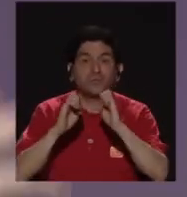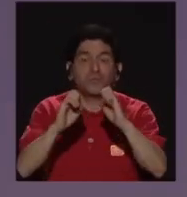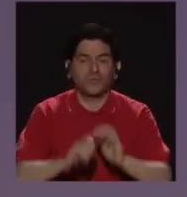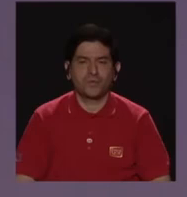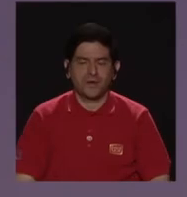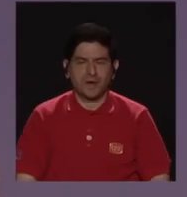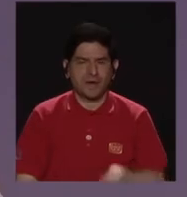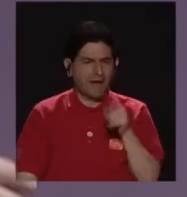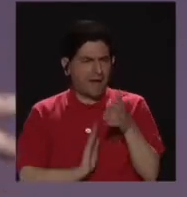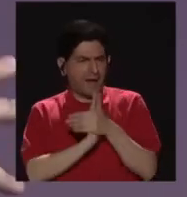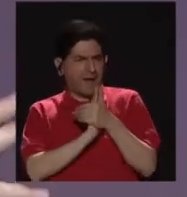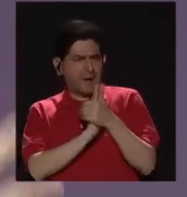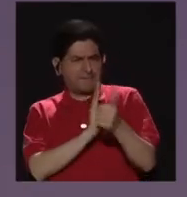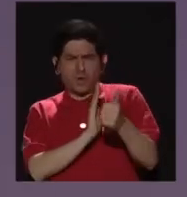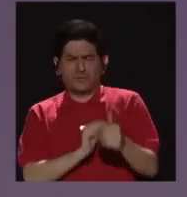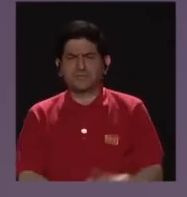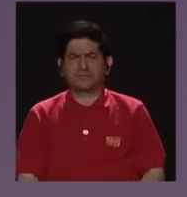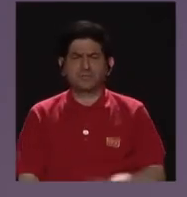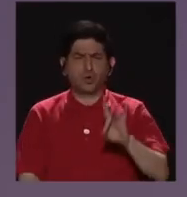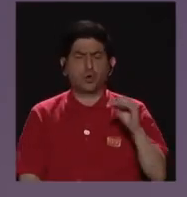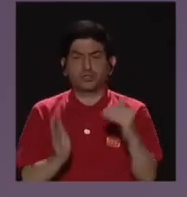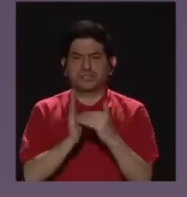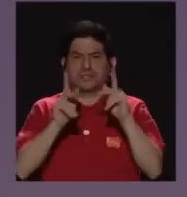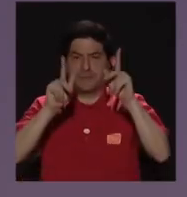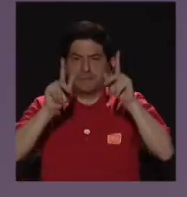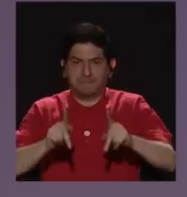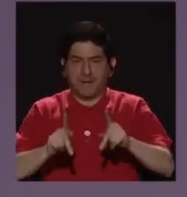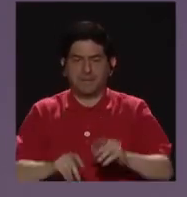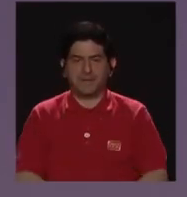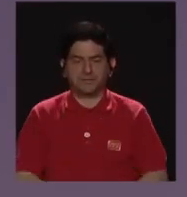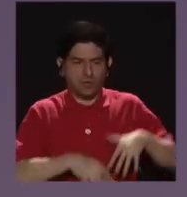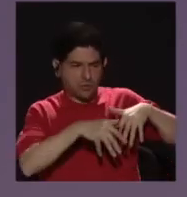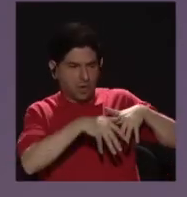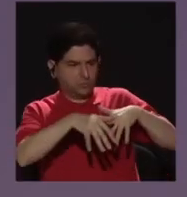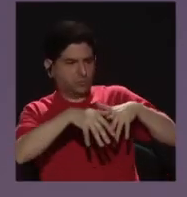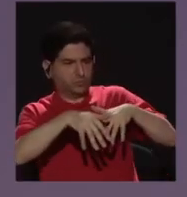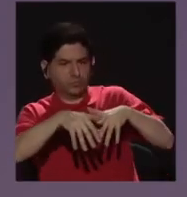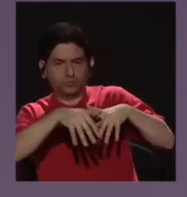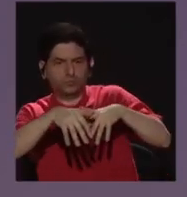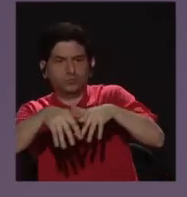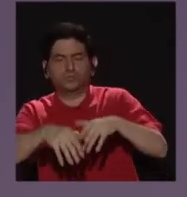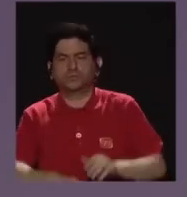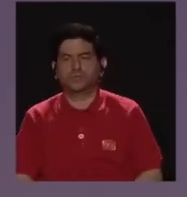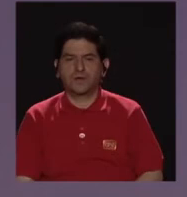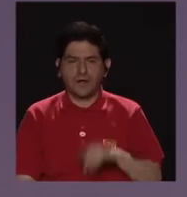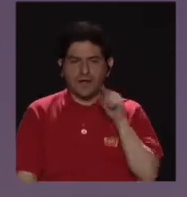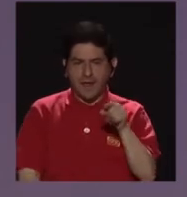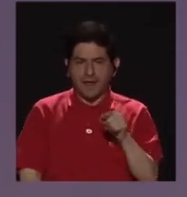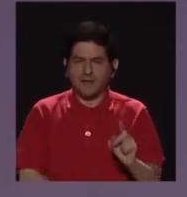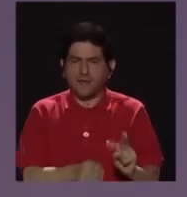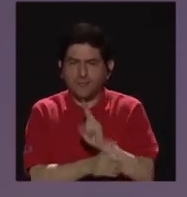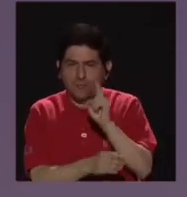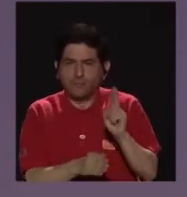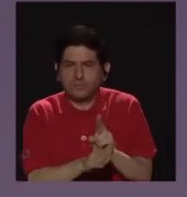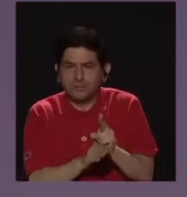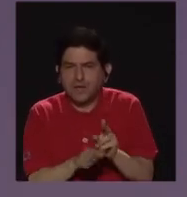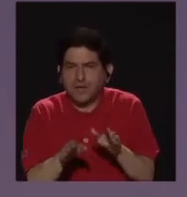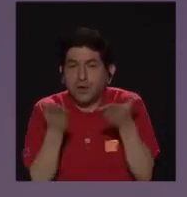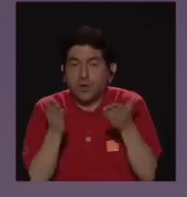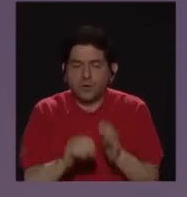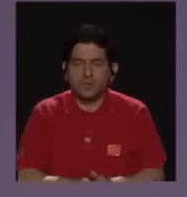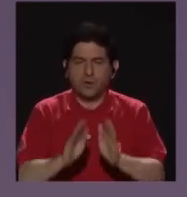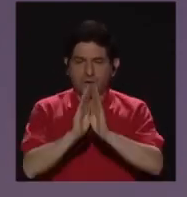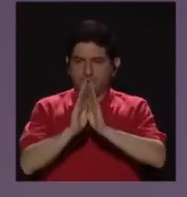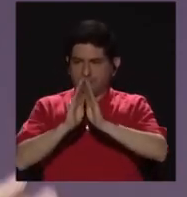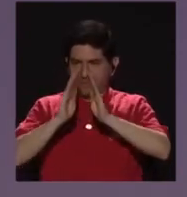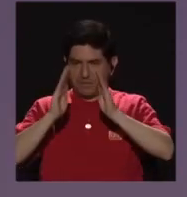todo ese potencial de 80 y 80 mil personas de alguna manera emplearlo para ampliar